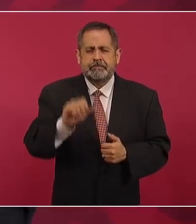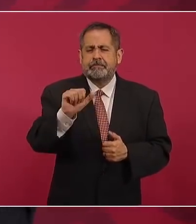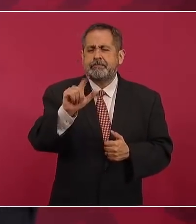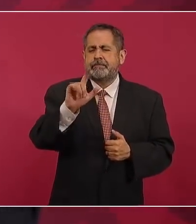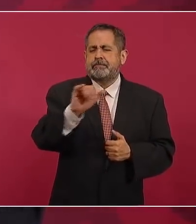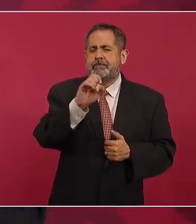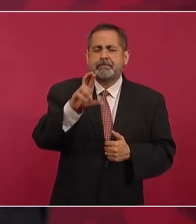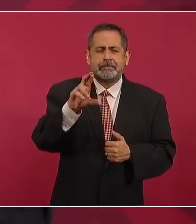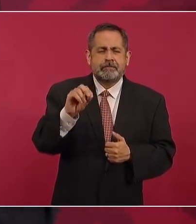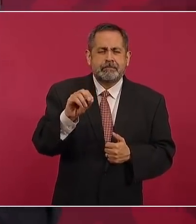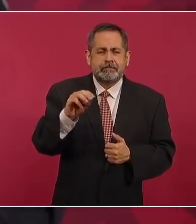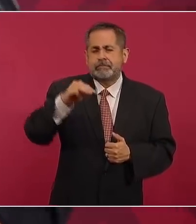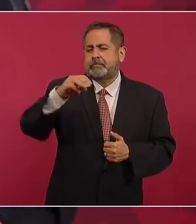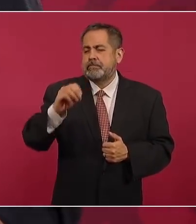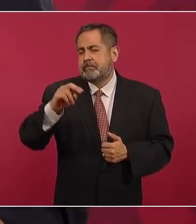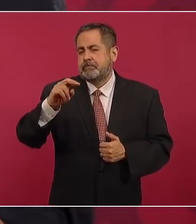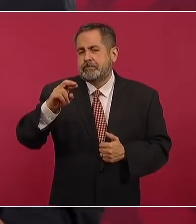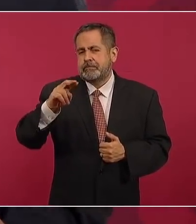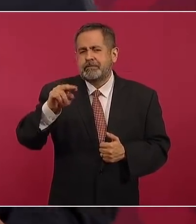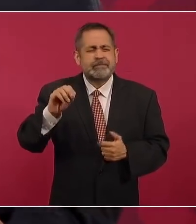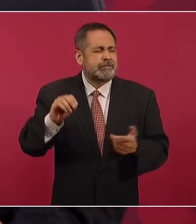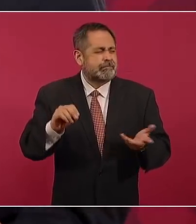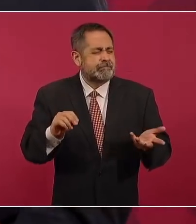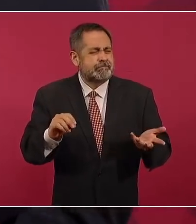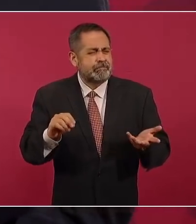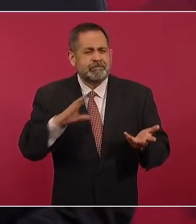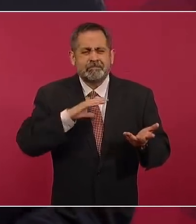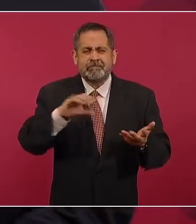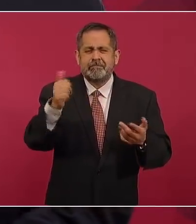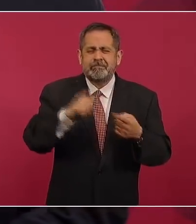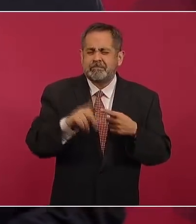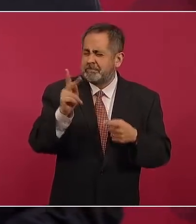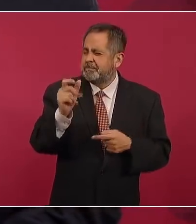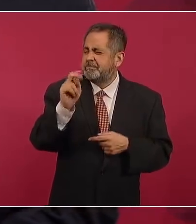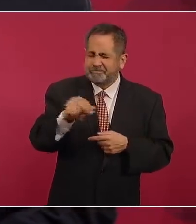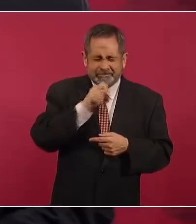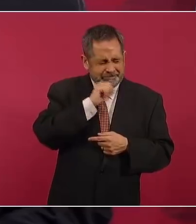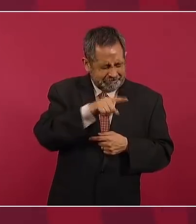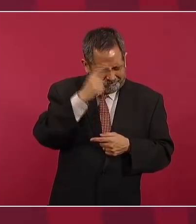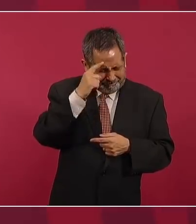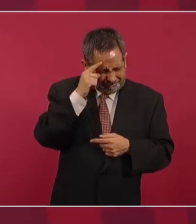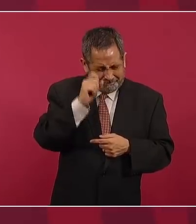Alejandro Moreno. Hay otro del PAN que también ya…